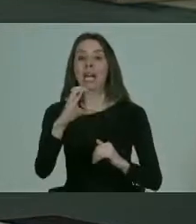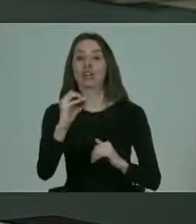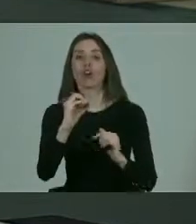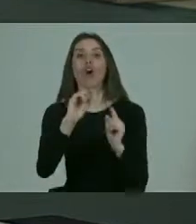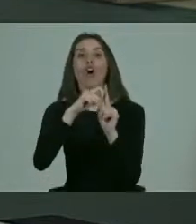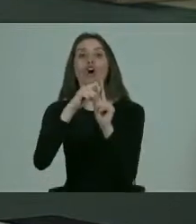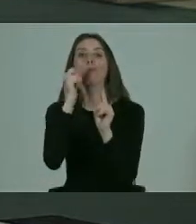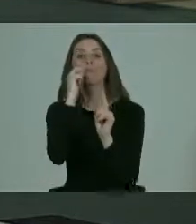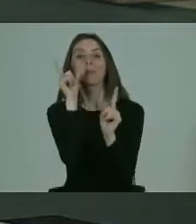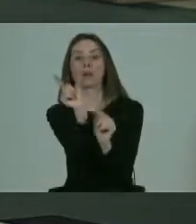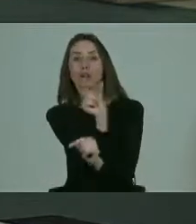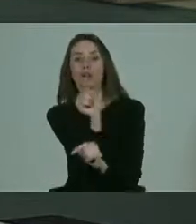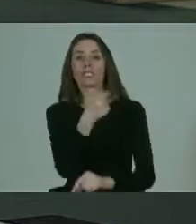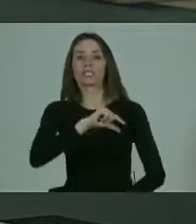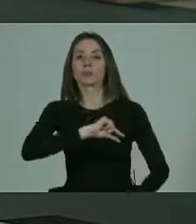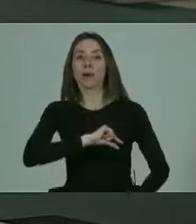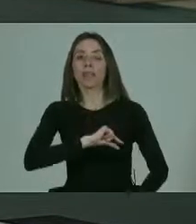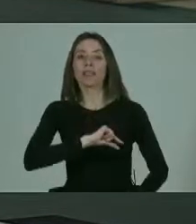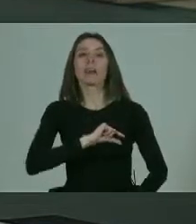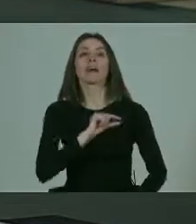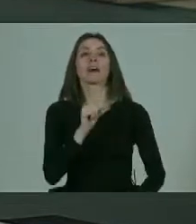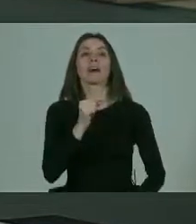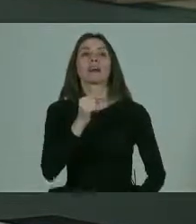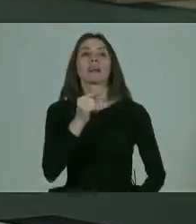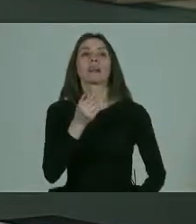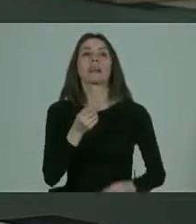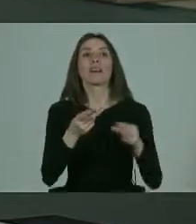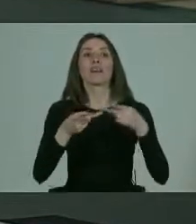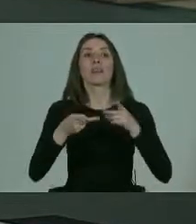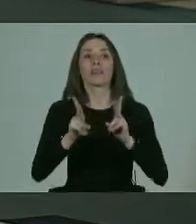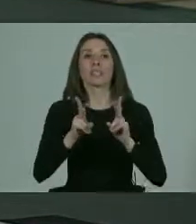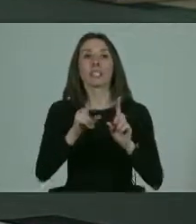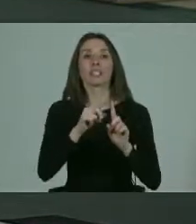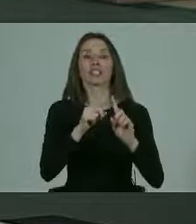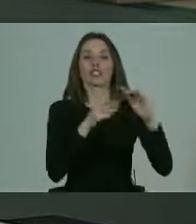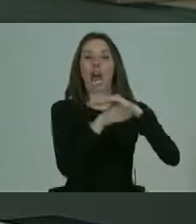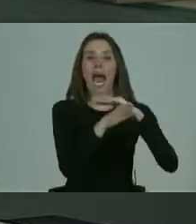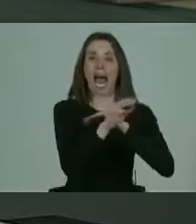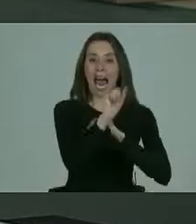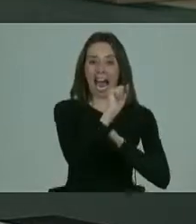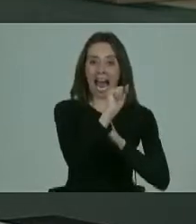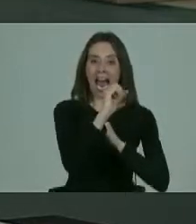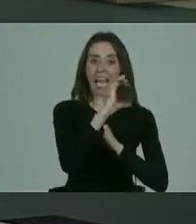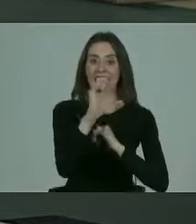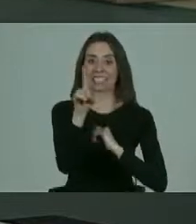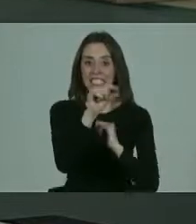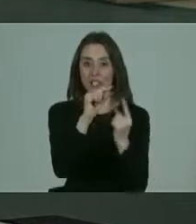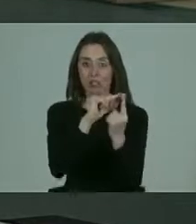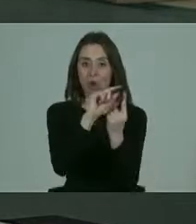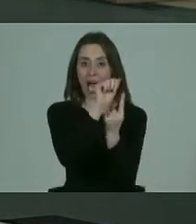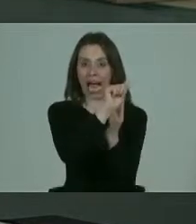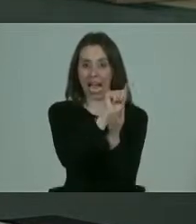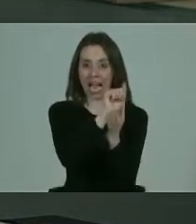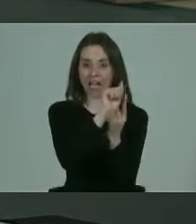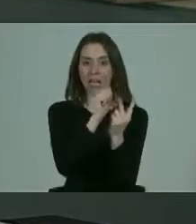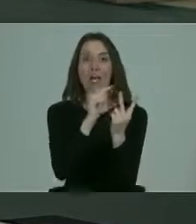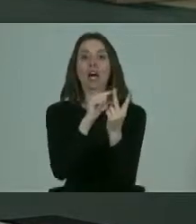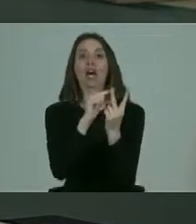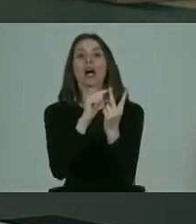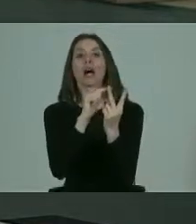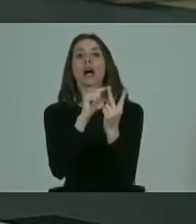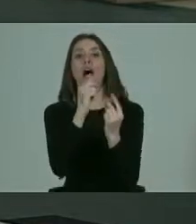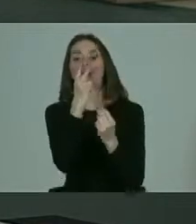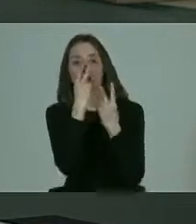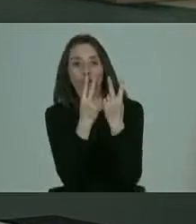iniciales en castellano de los derechos que son derechos de acceso a que tengamos conocimiento